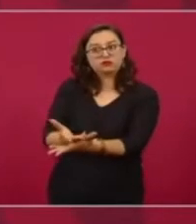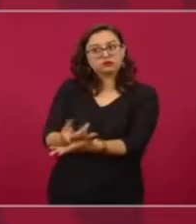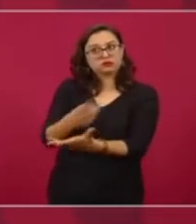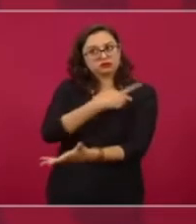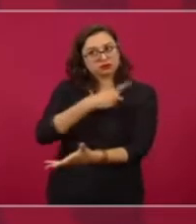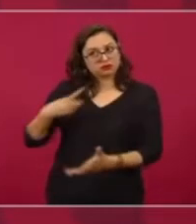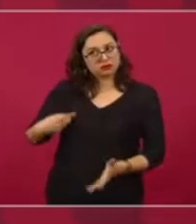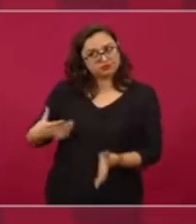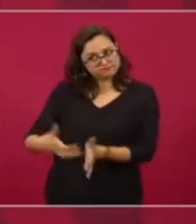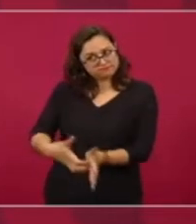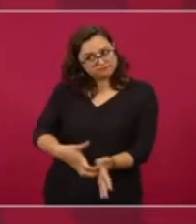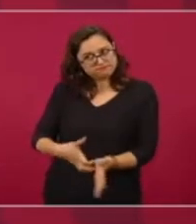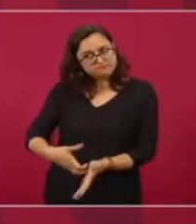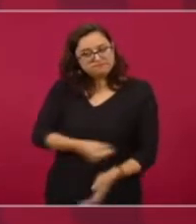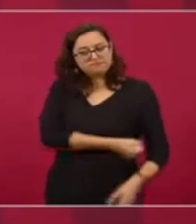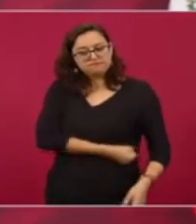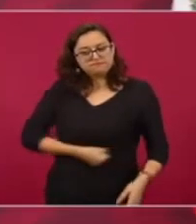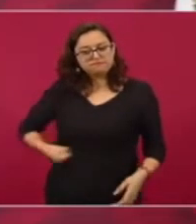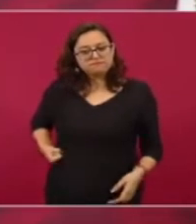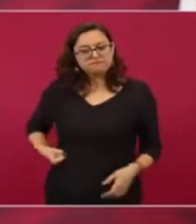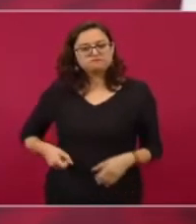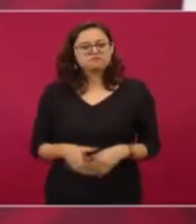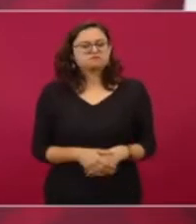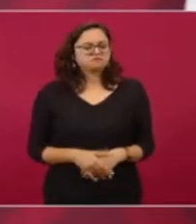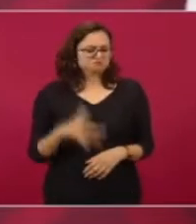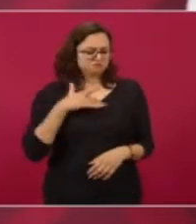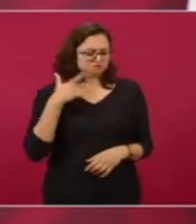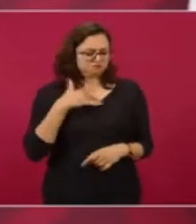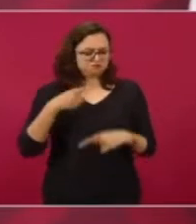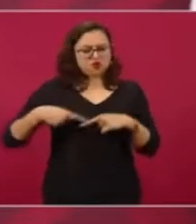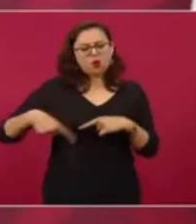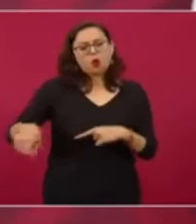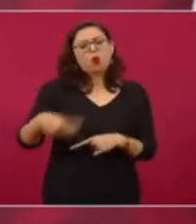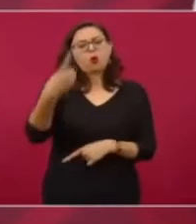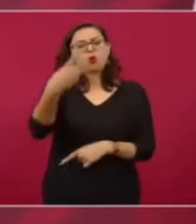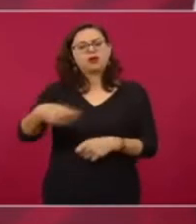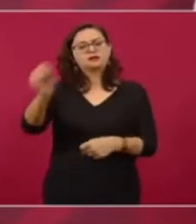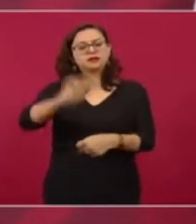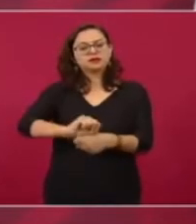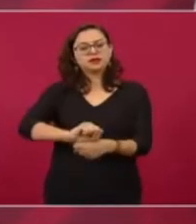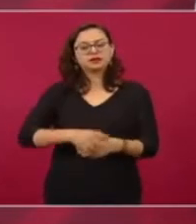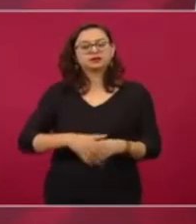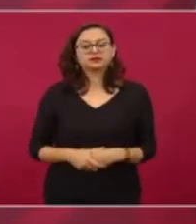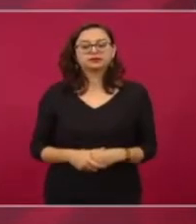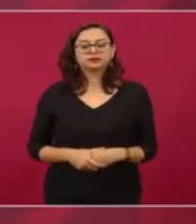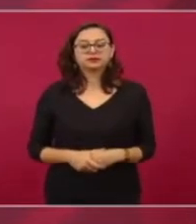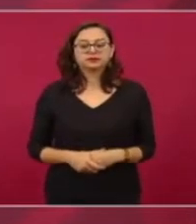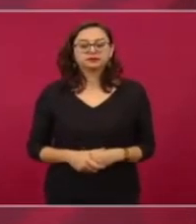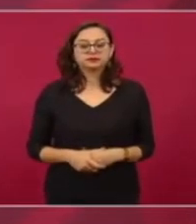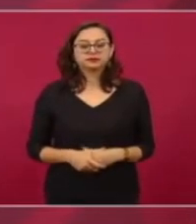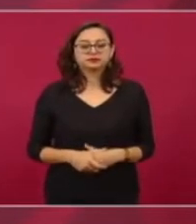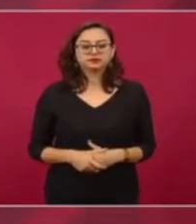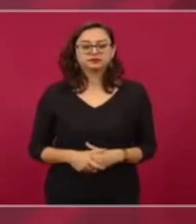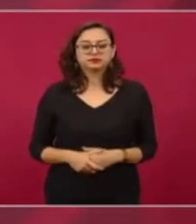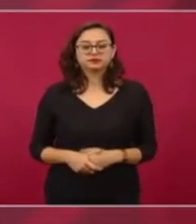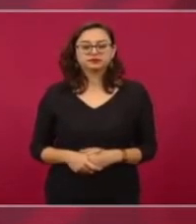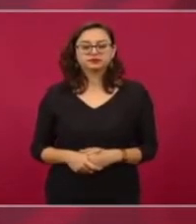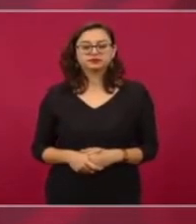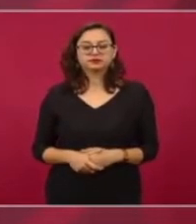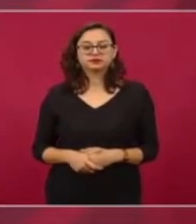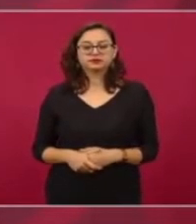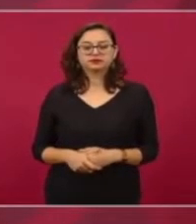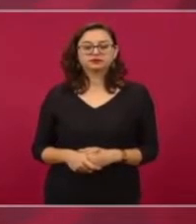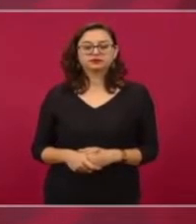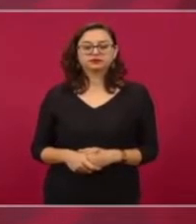yo creo que en una semana lo tengo yo es